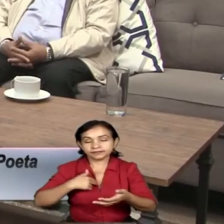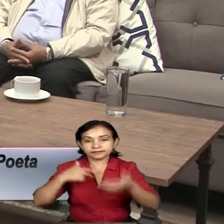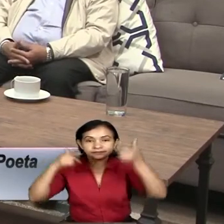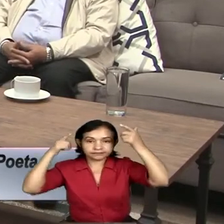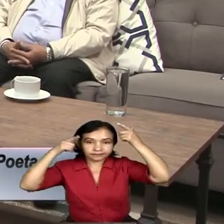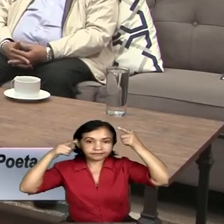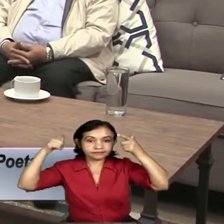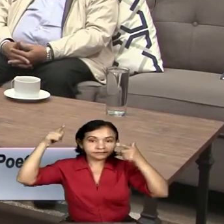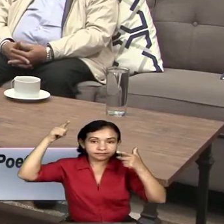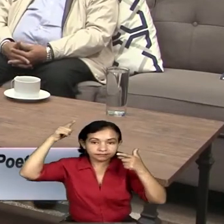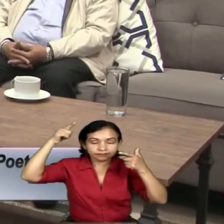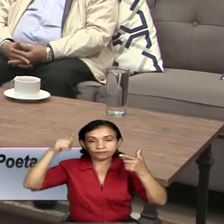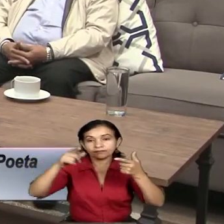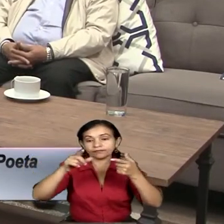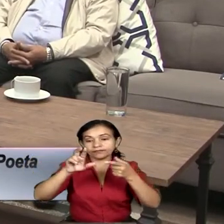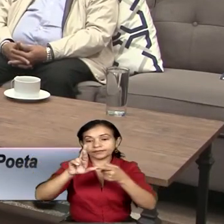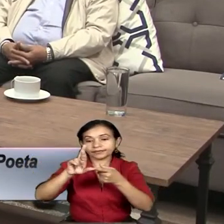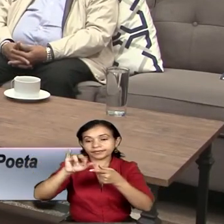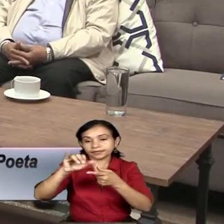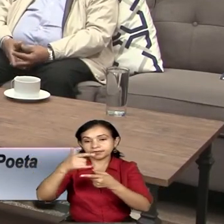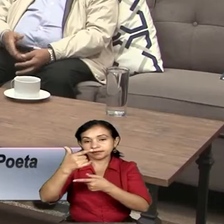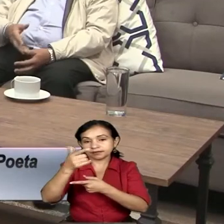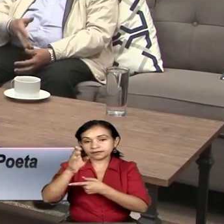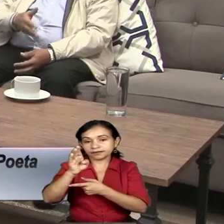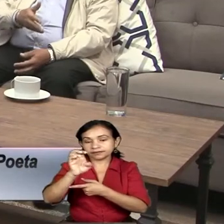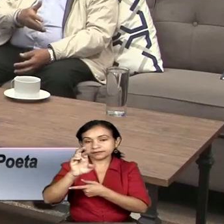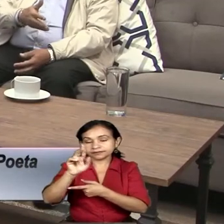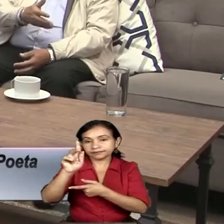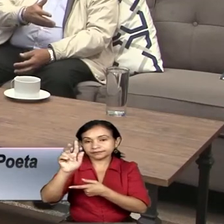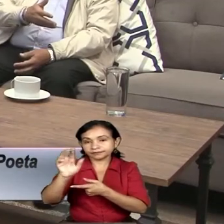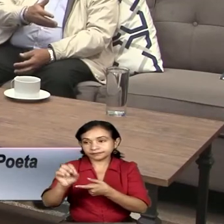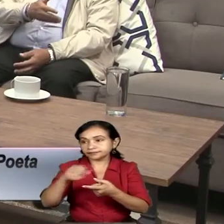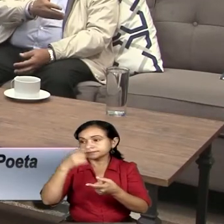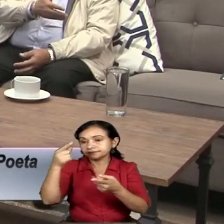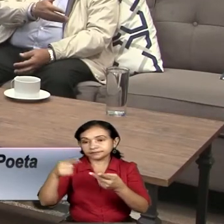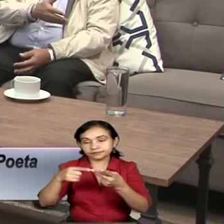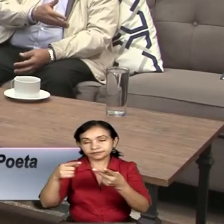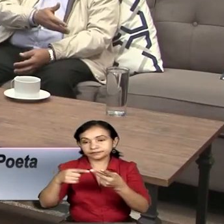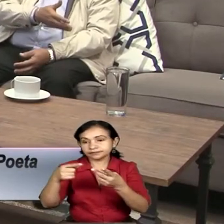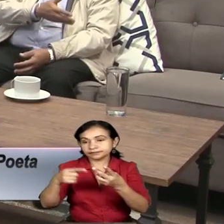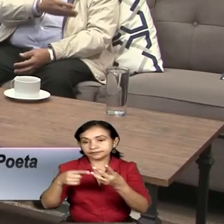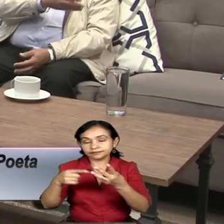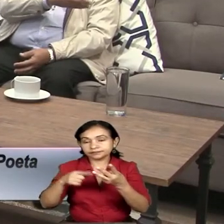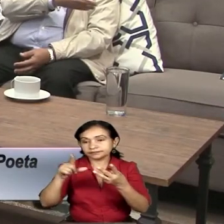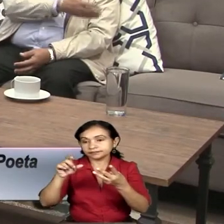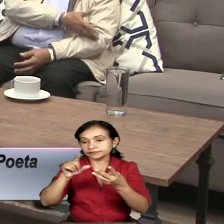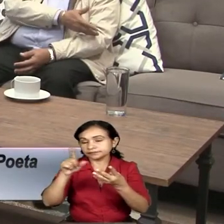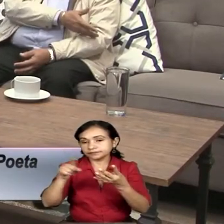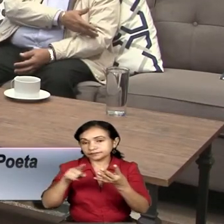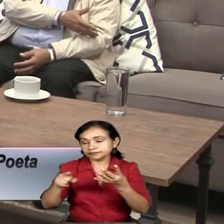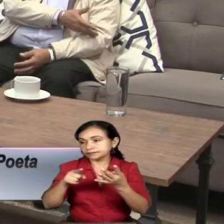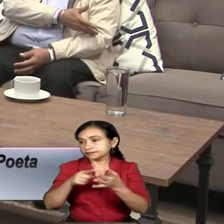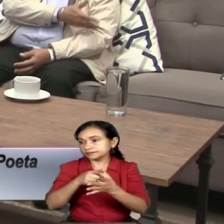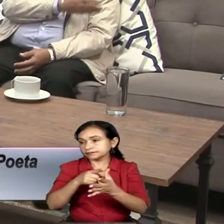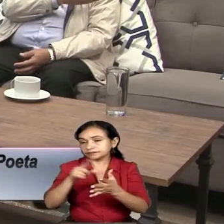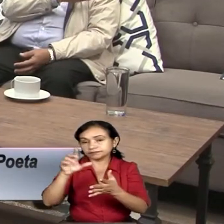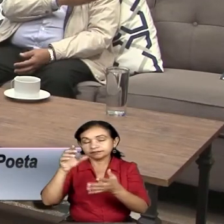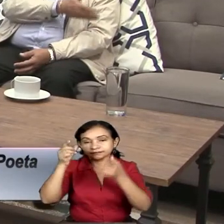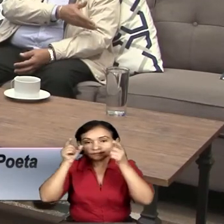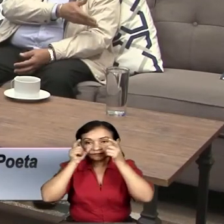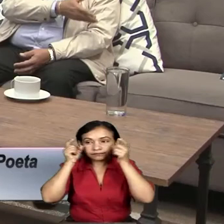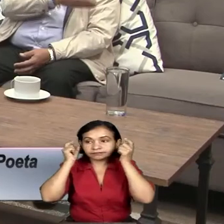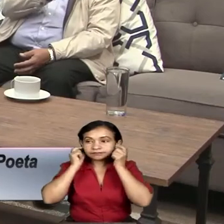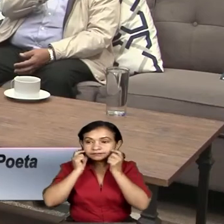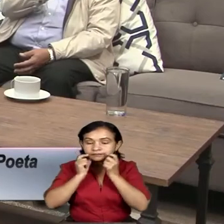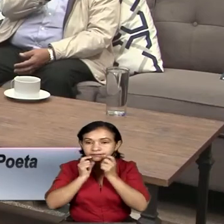Sandino, Rigoberto, el Chaparral, Santos López, Carlos,